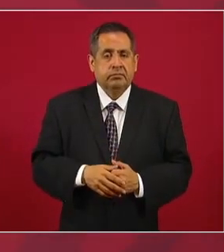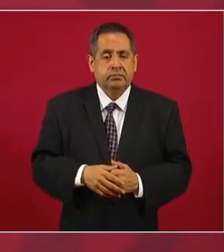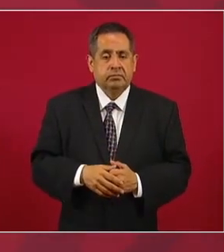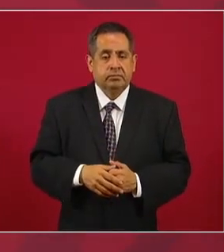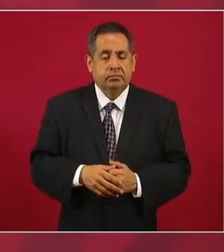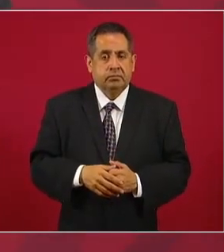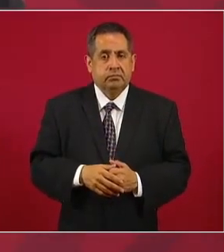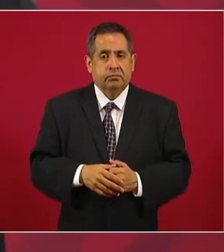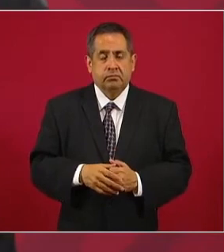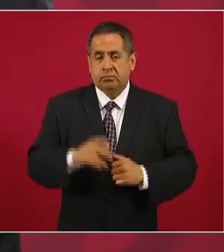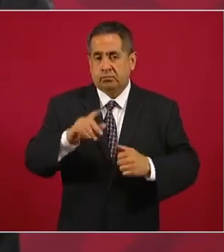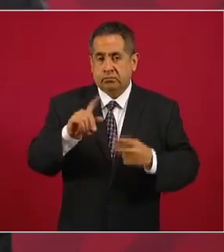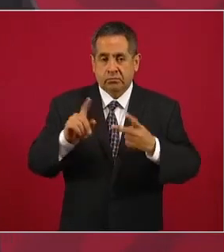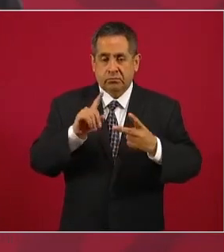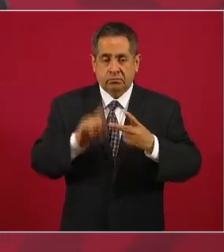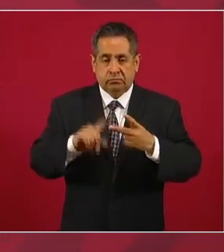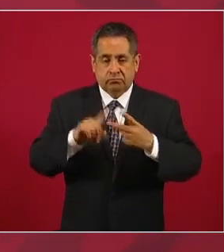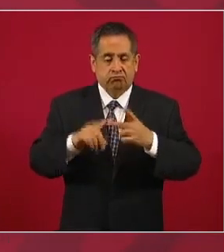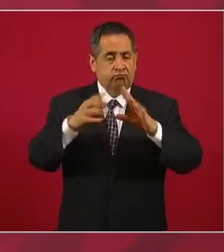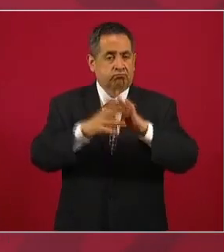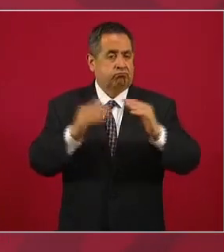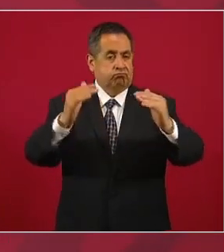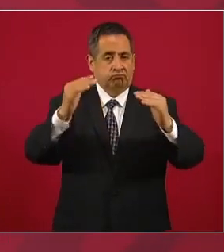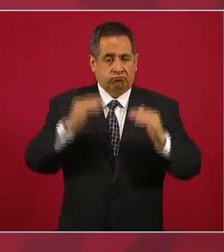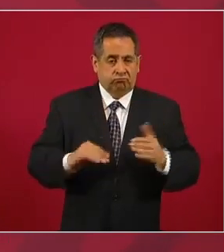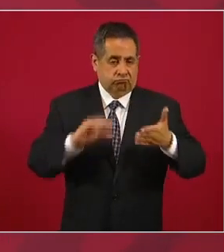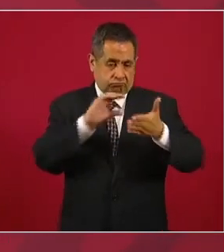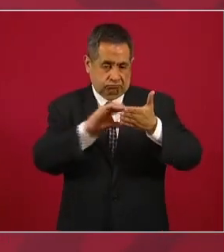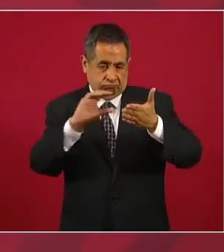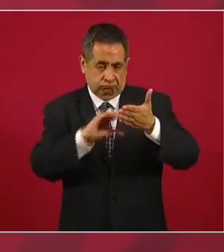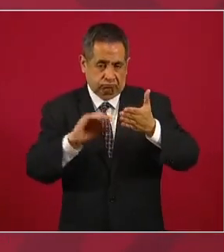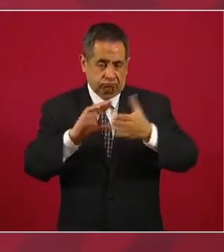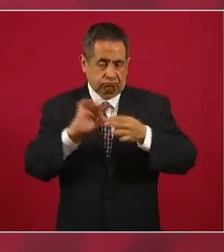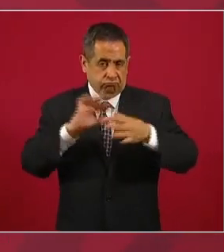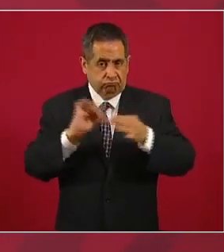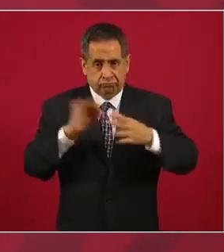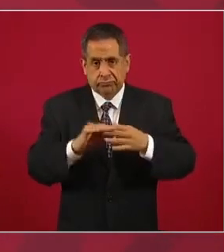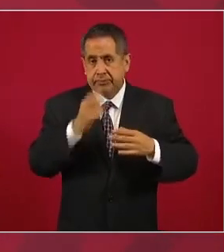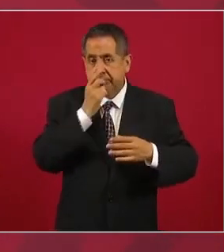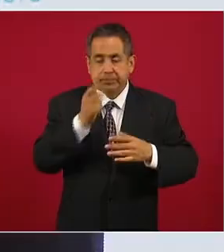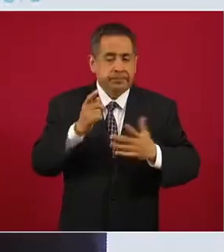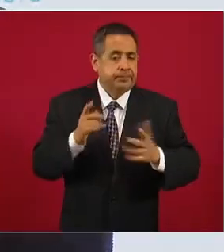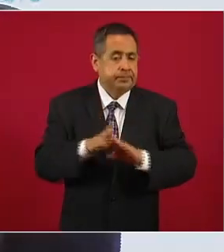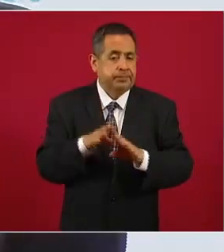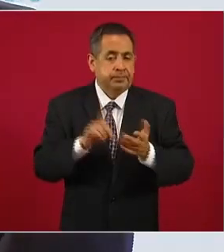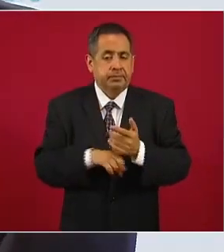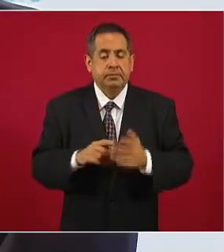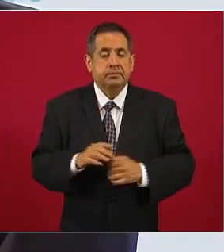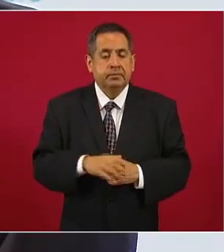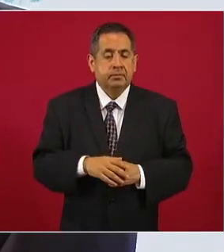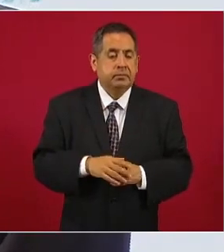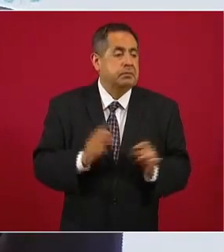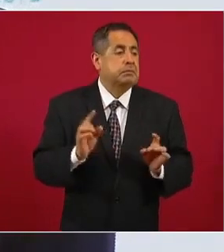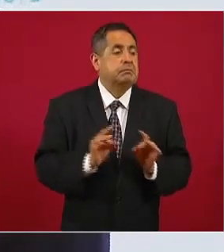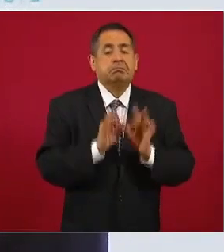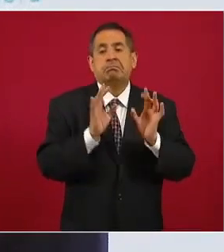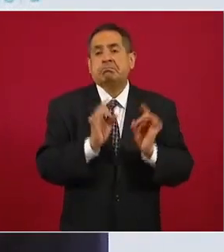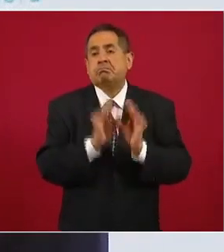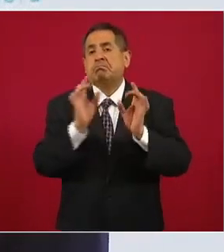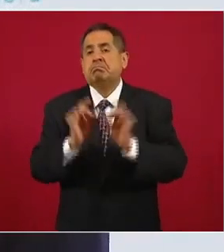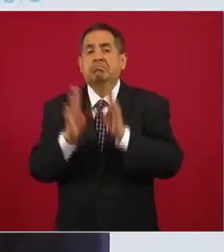los males señalados en el párrafo anterior no ocurrieron de manera fortuita,